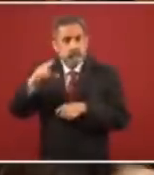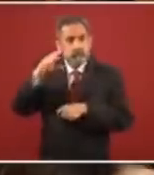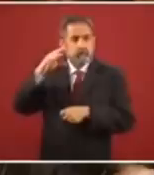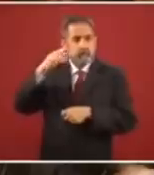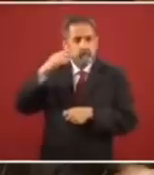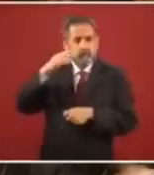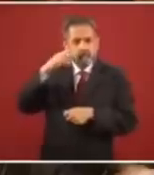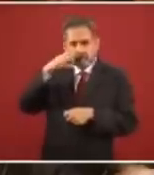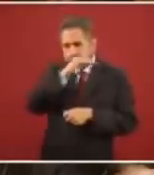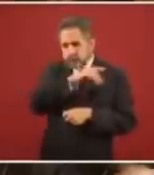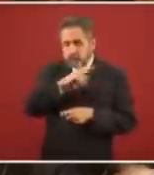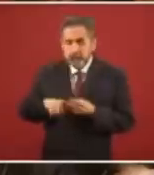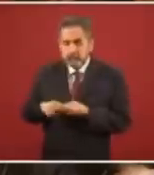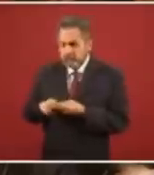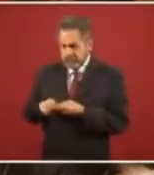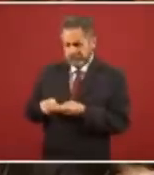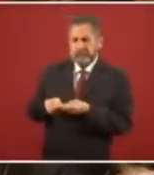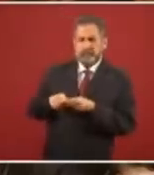otros, son del estado de Guerrero.